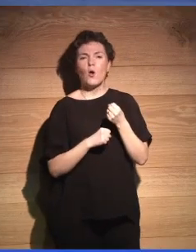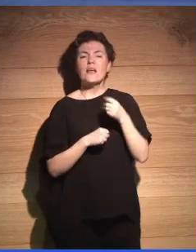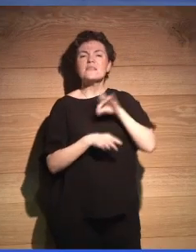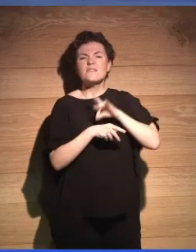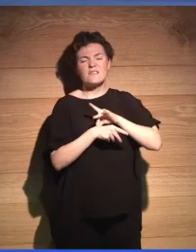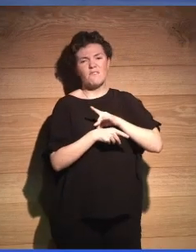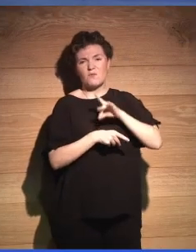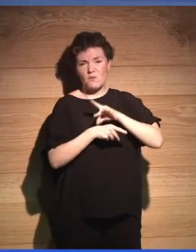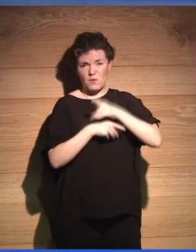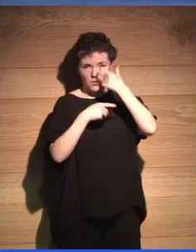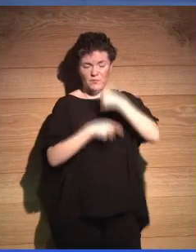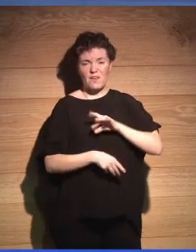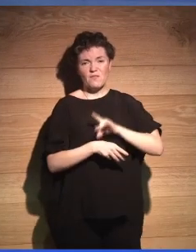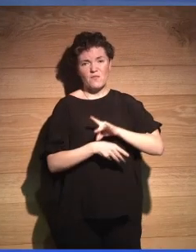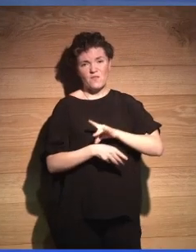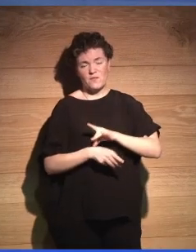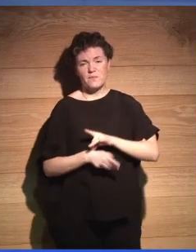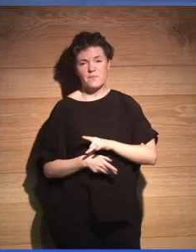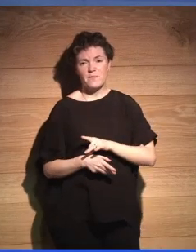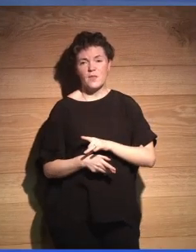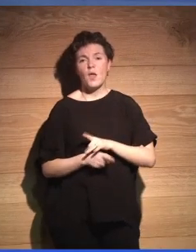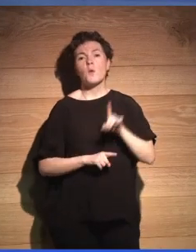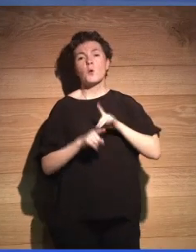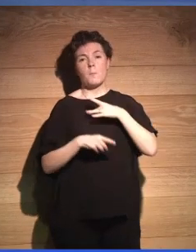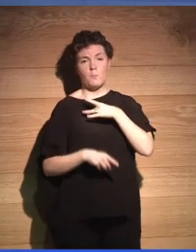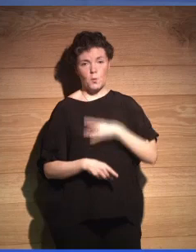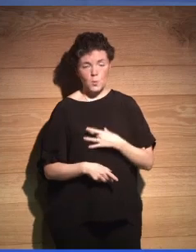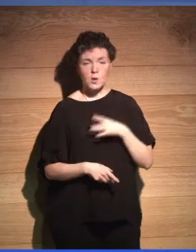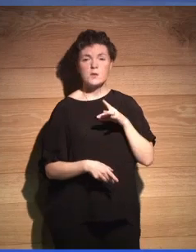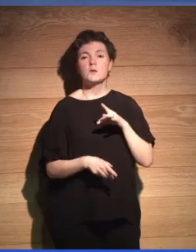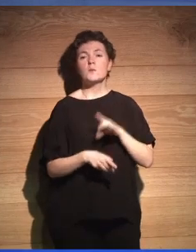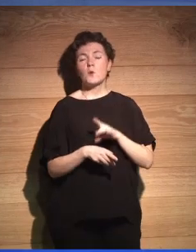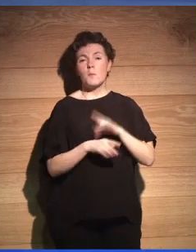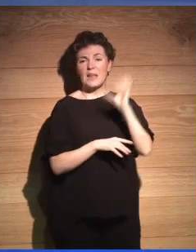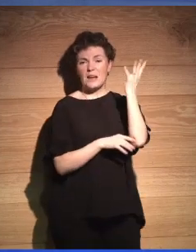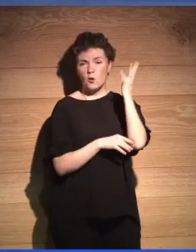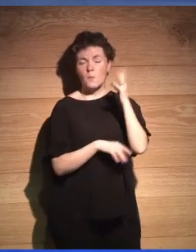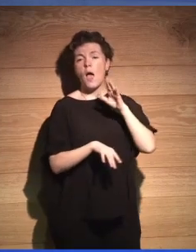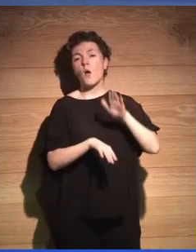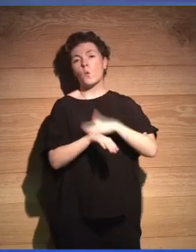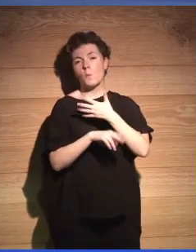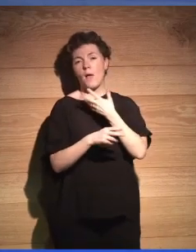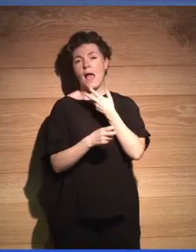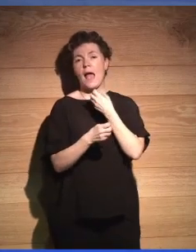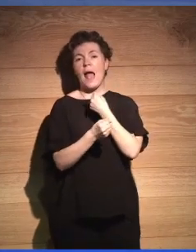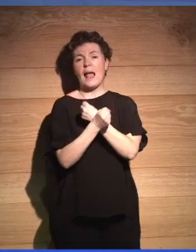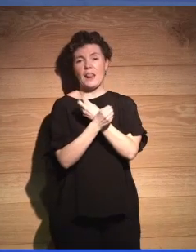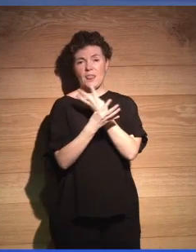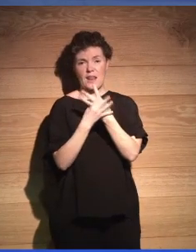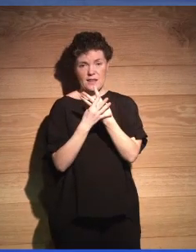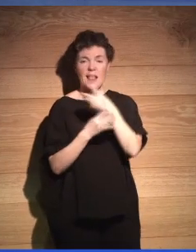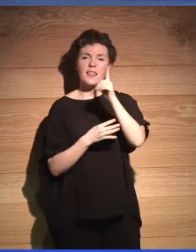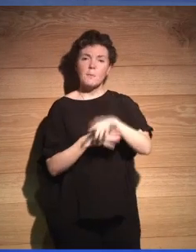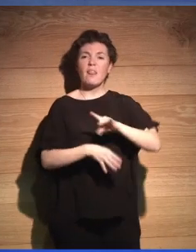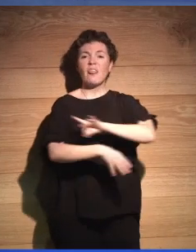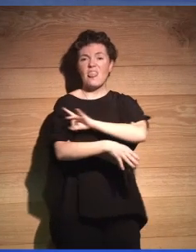salud. Sufría de los problemas pulmonares y reumáticos, la consecuencia de sus estancias en la cárcel, y también